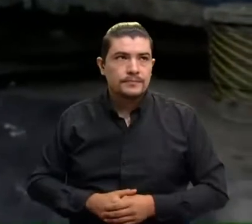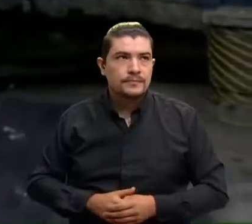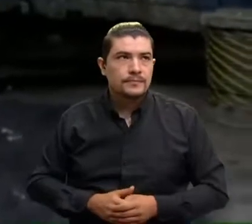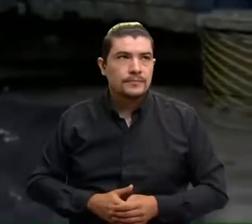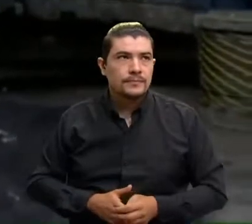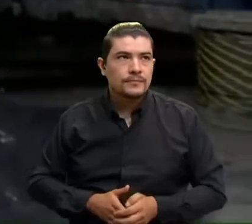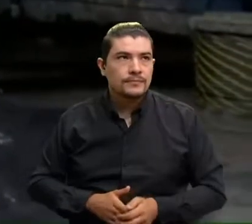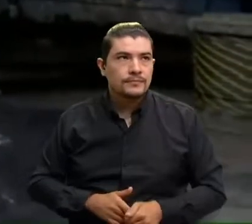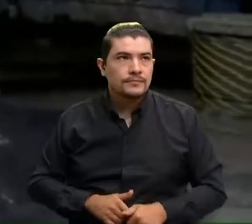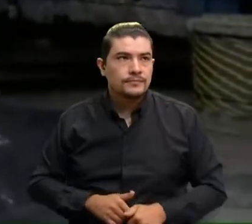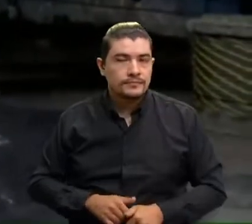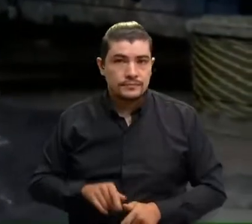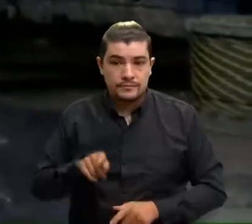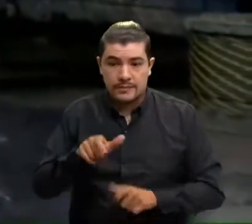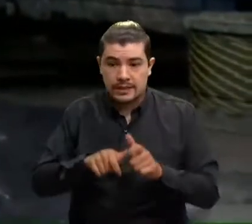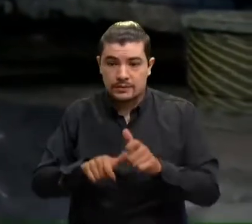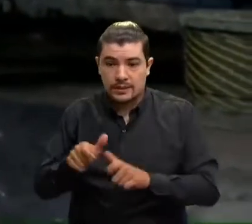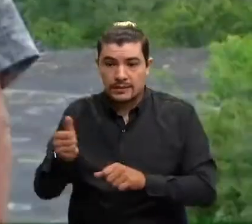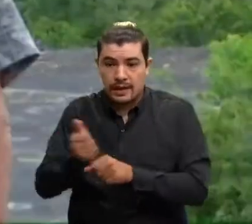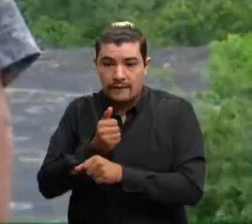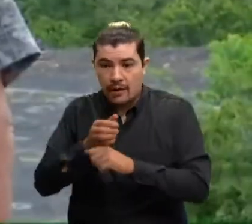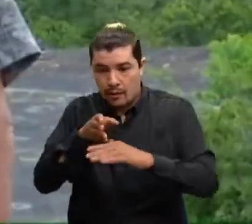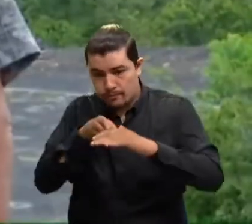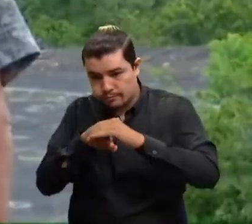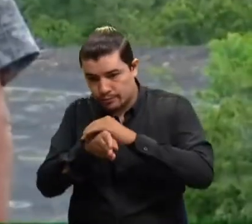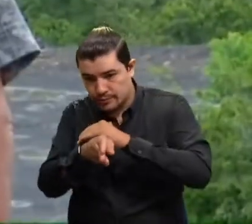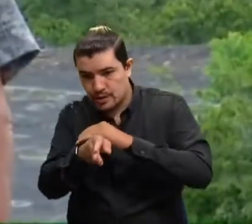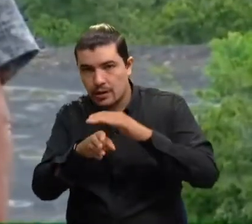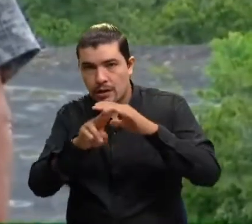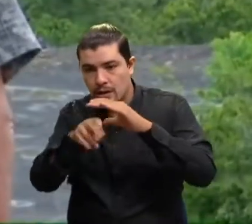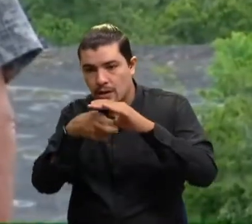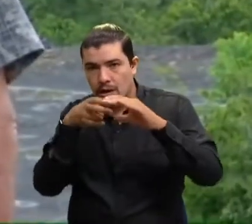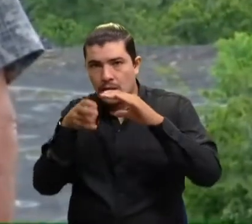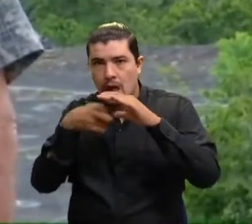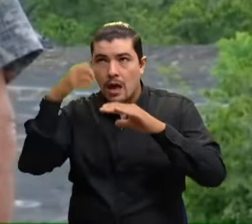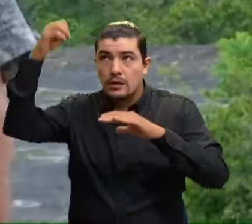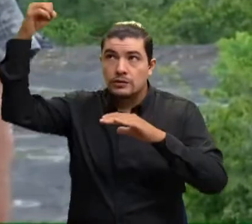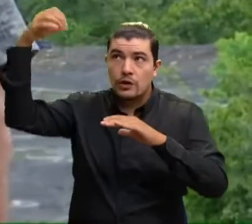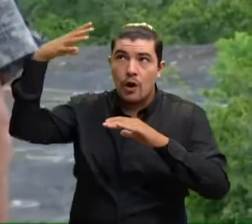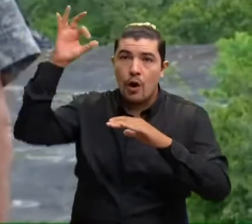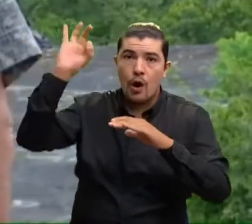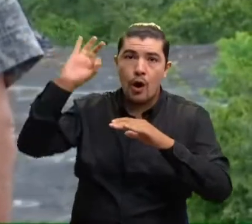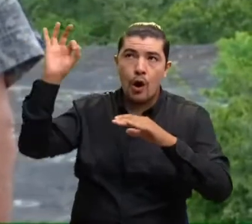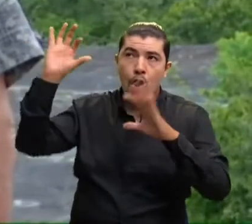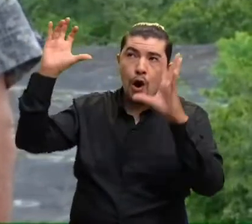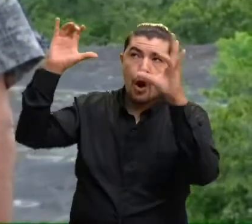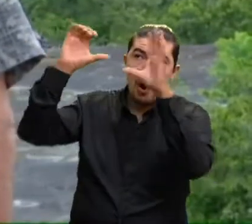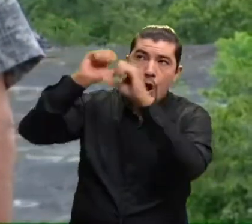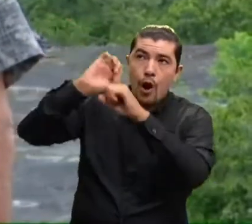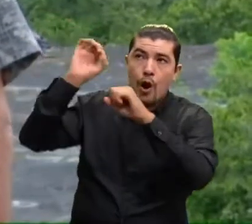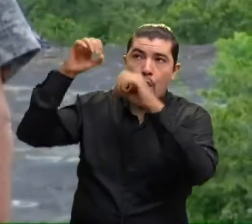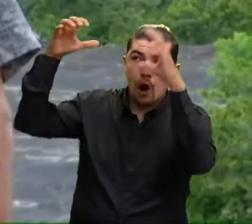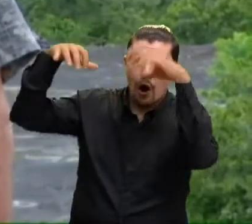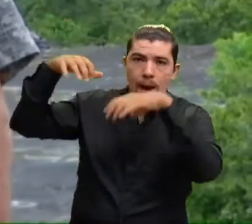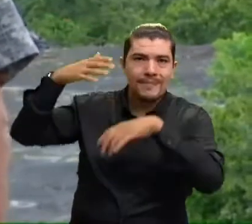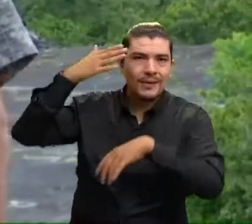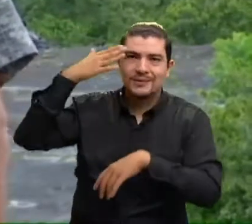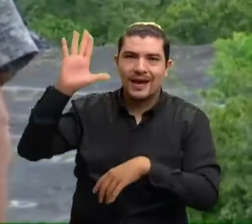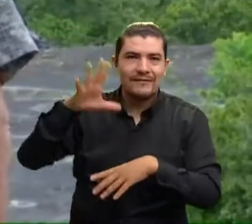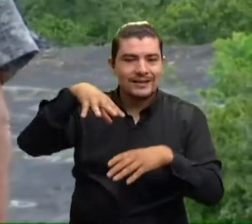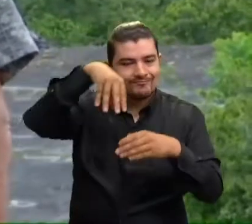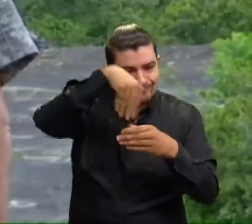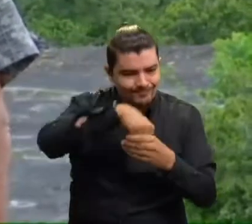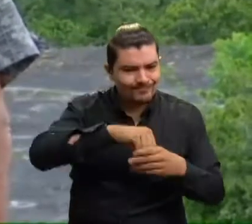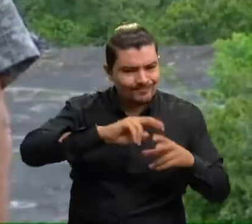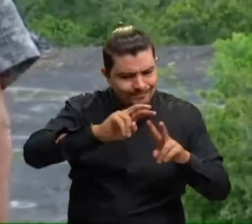uno de los minerales más preciados de la región. Hay minas que nos toca trabajar a tres turnos. Aquí ahorita estamos